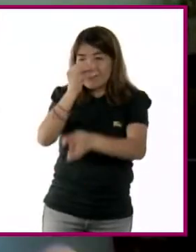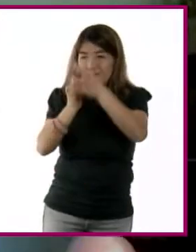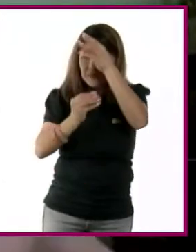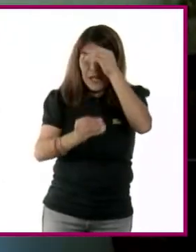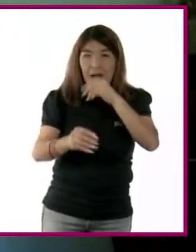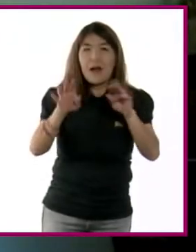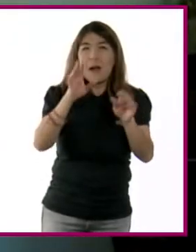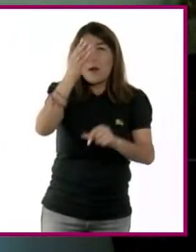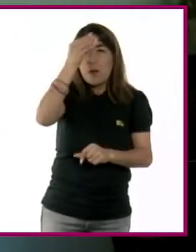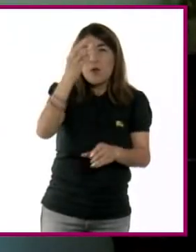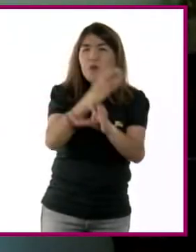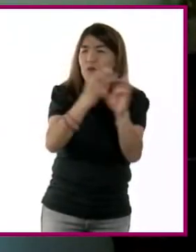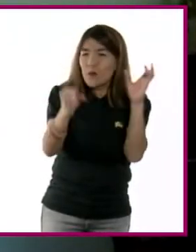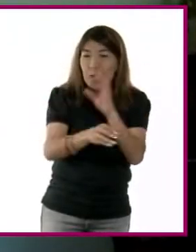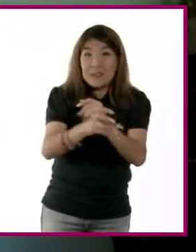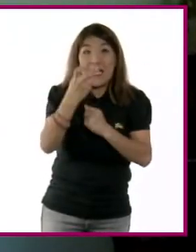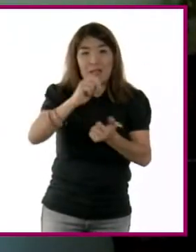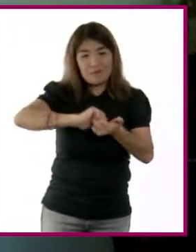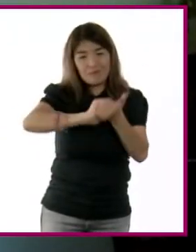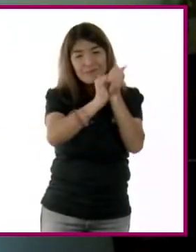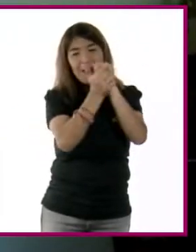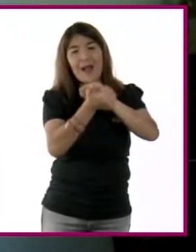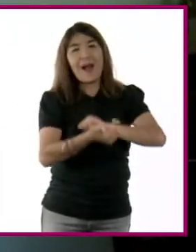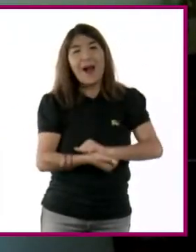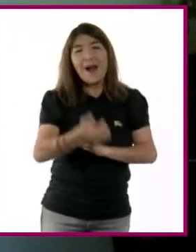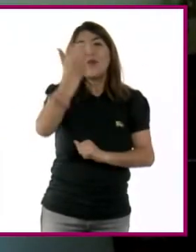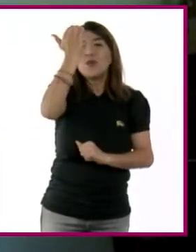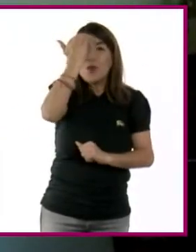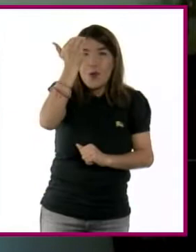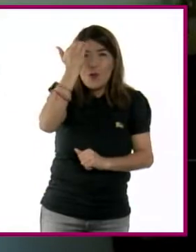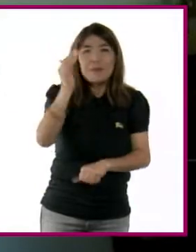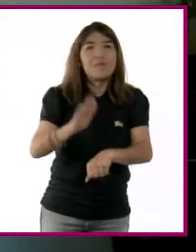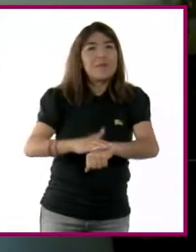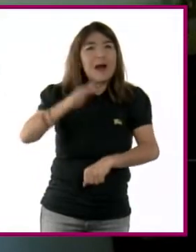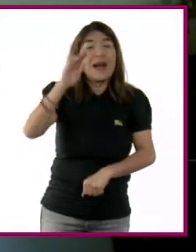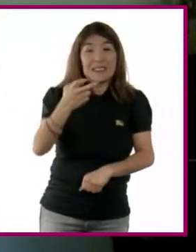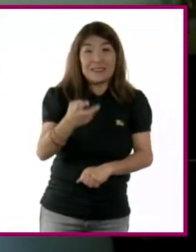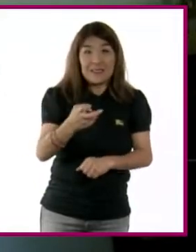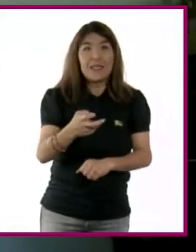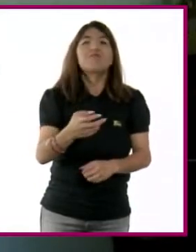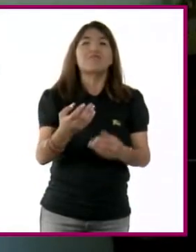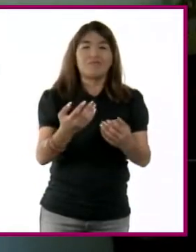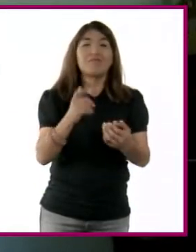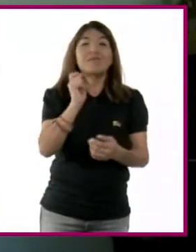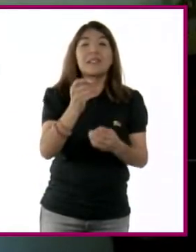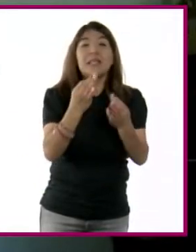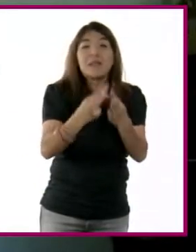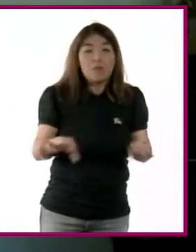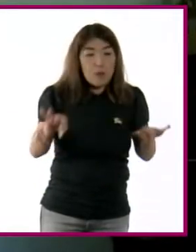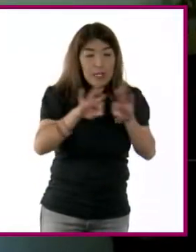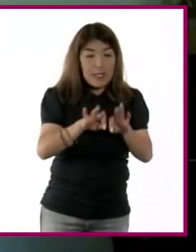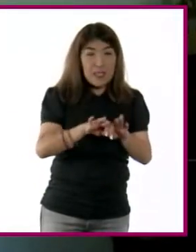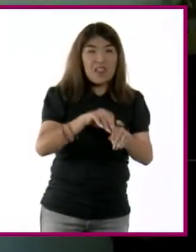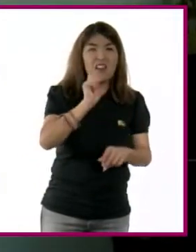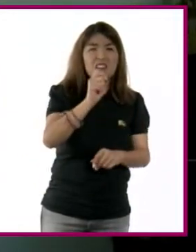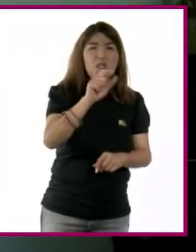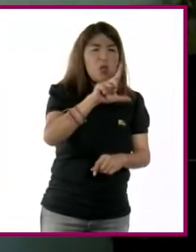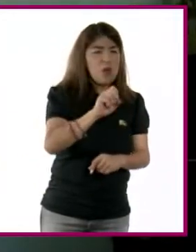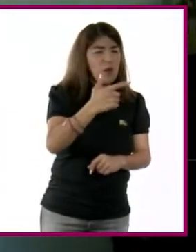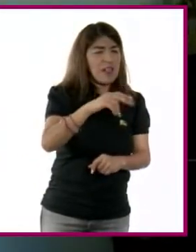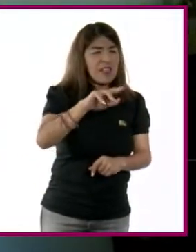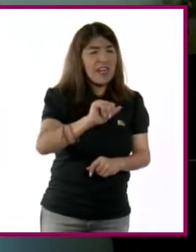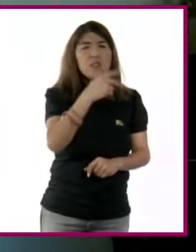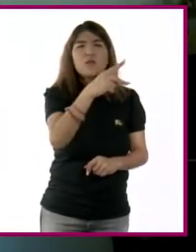Entonces, es muy importante el entendimiento de los principios de la lógica para